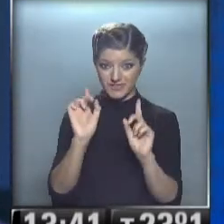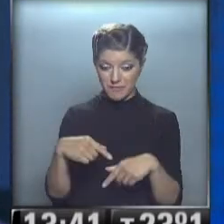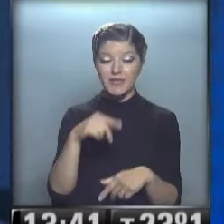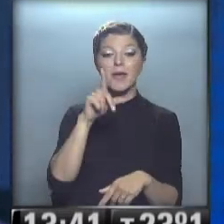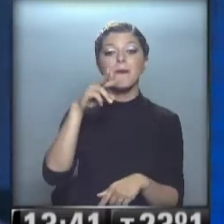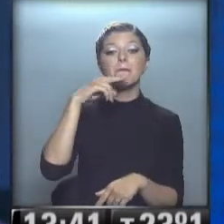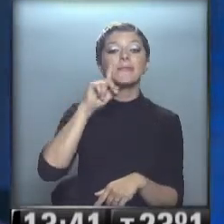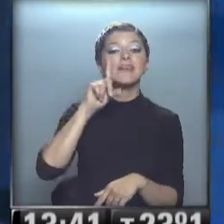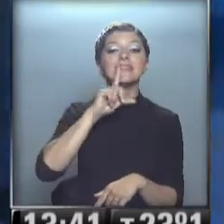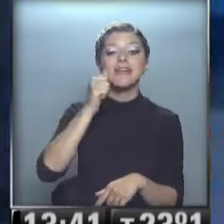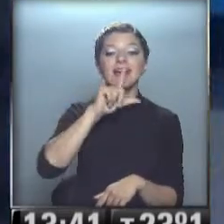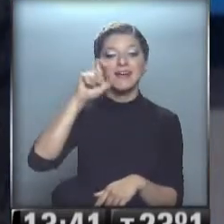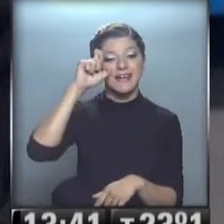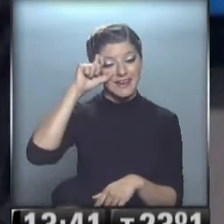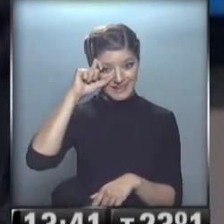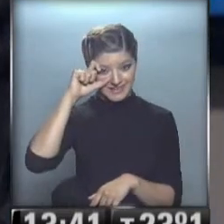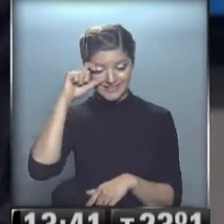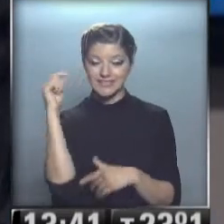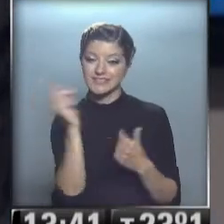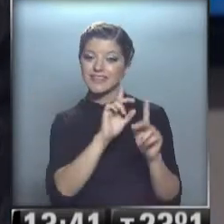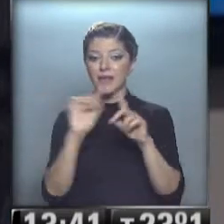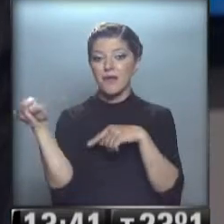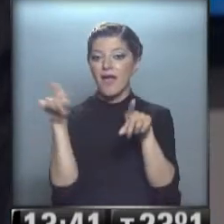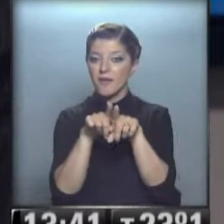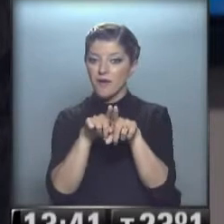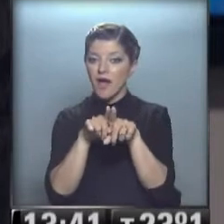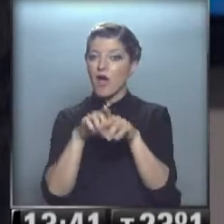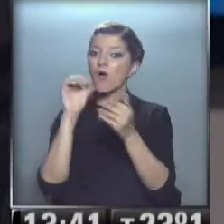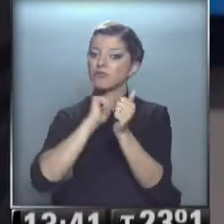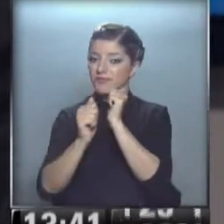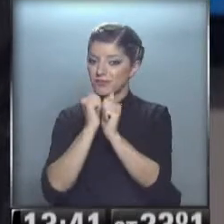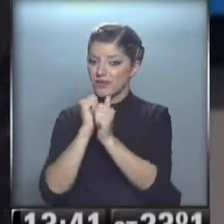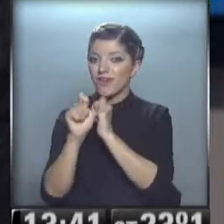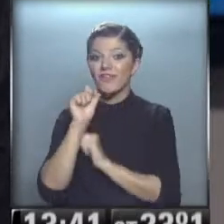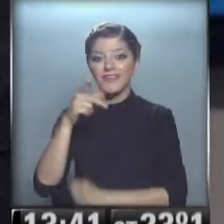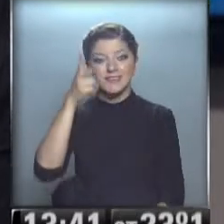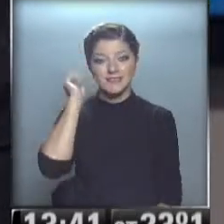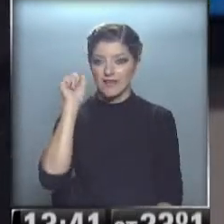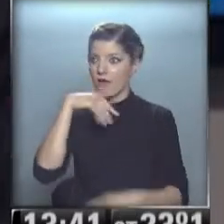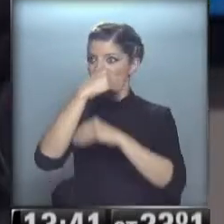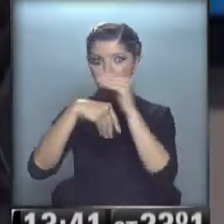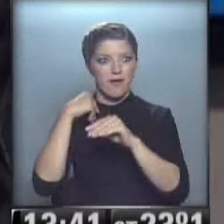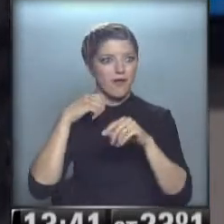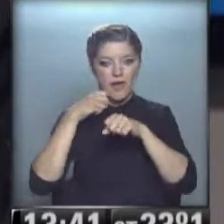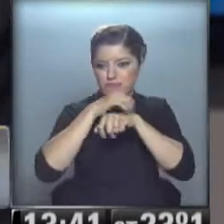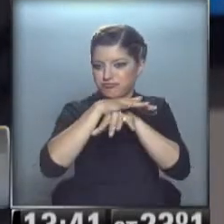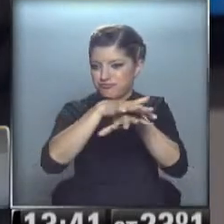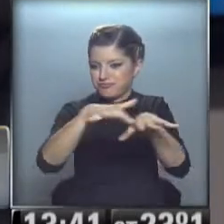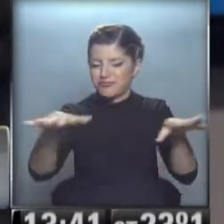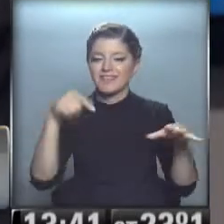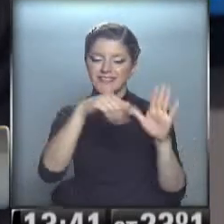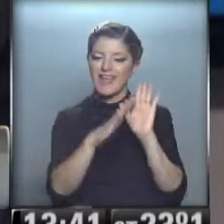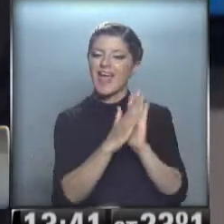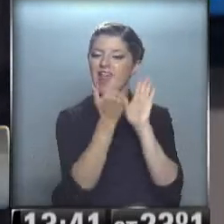del historiador considerado chileno Luis Vitale, así que la familia Vitale estaba por todos lados. Sí. Un gran libro, un